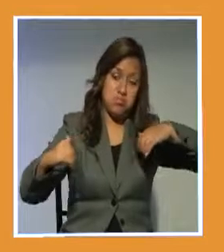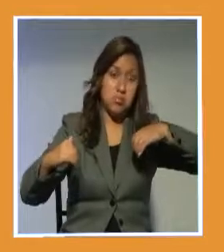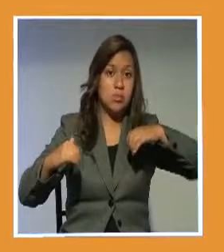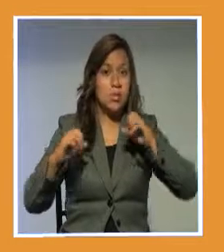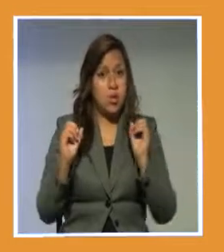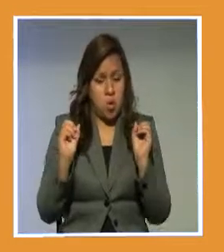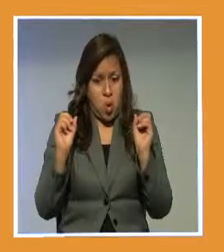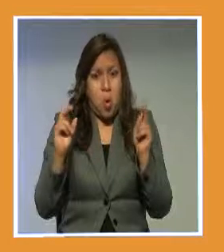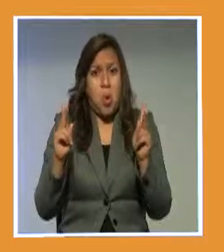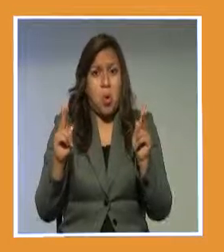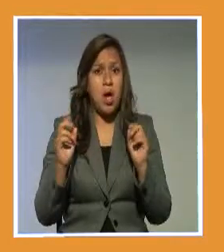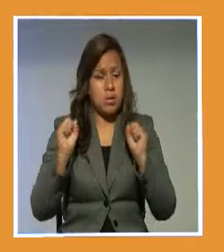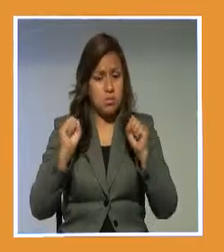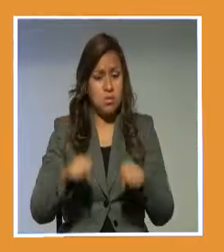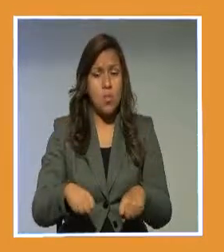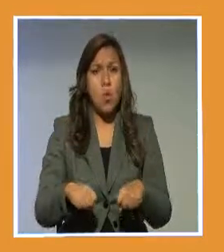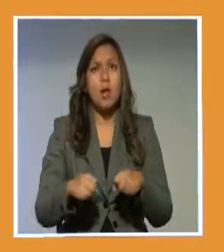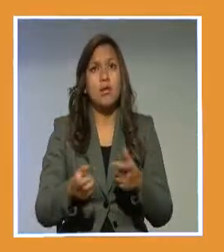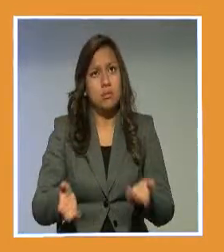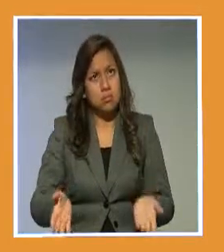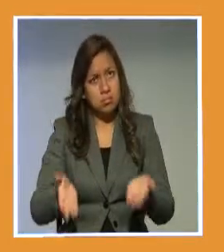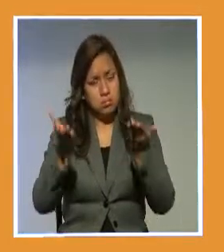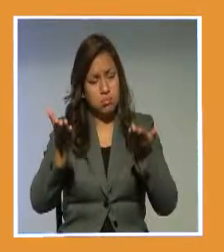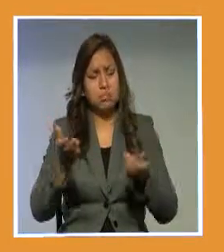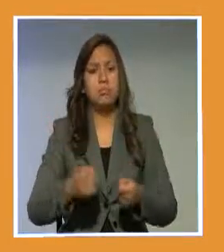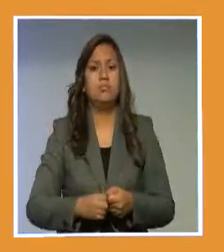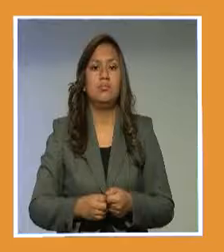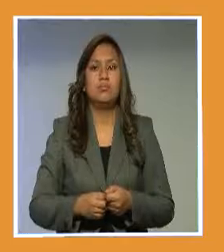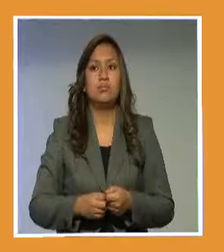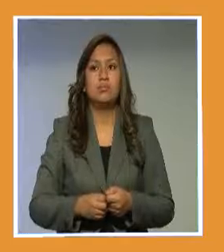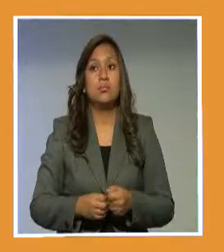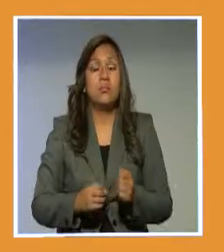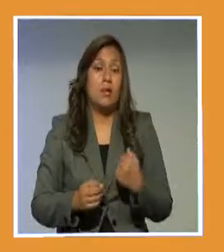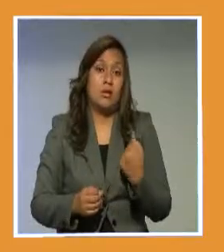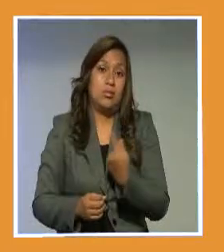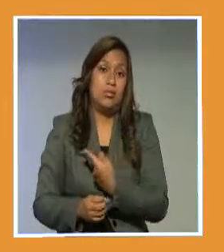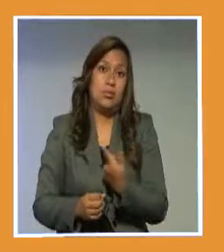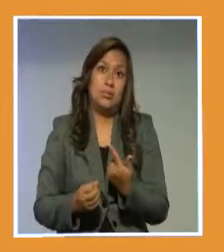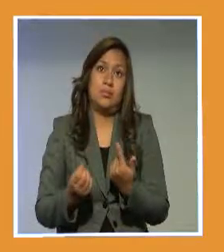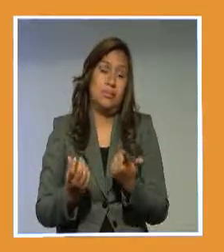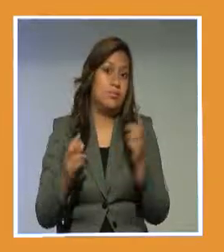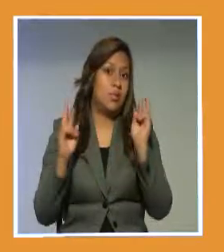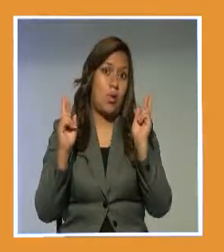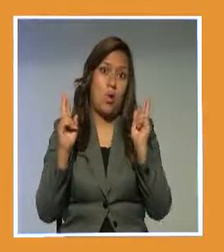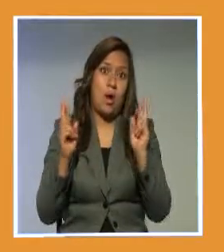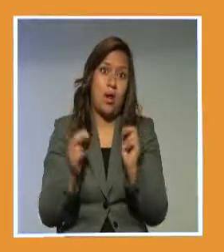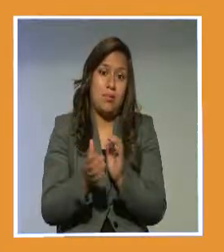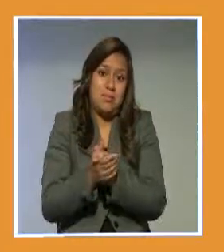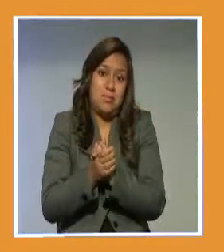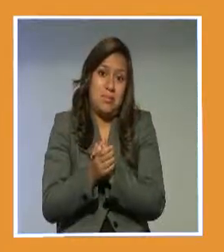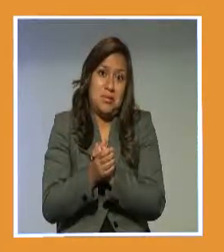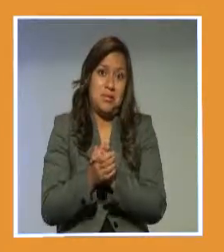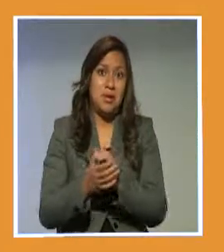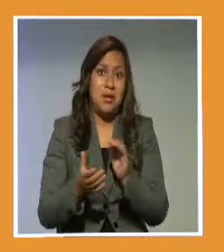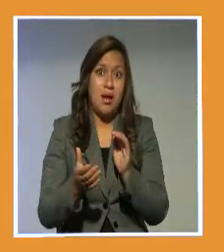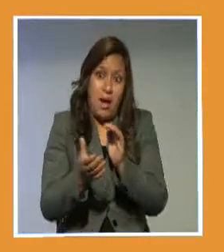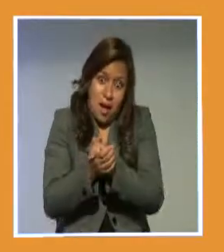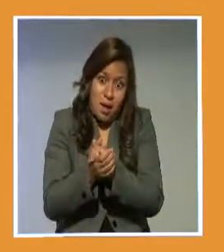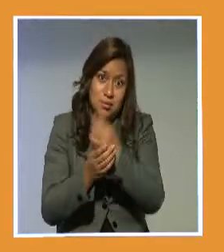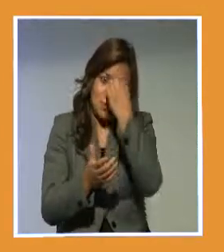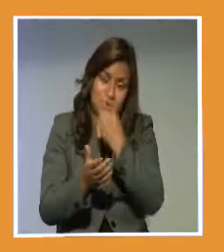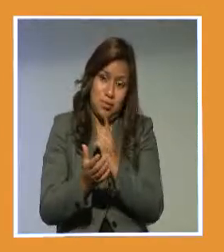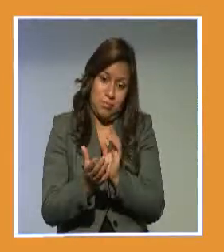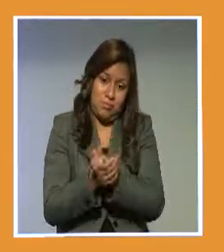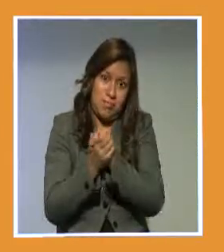ya en la tramitología, en los tiempos. Esperemos que no sea así. En realidad esperemos que cada vez que una pareja decida